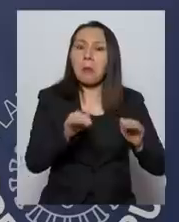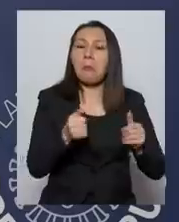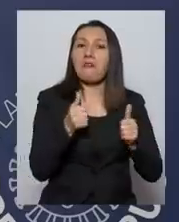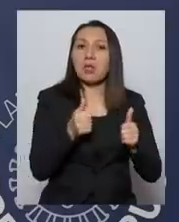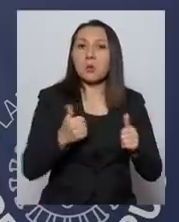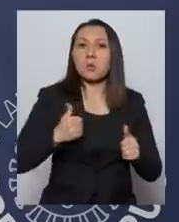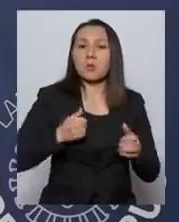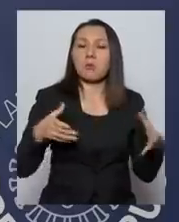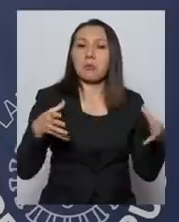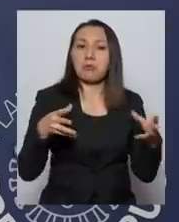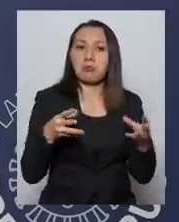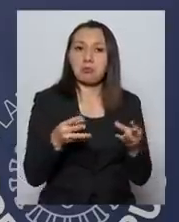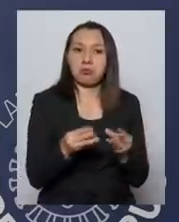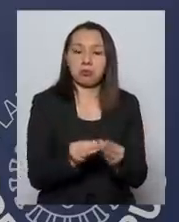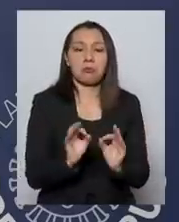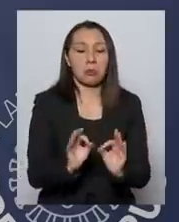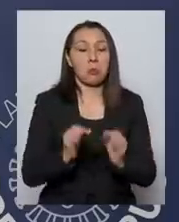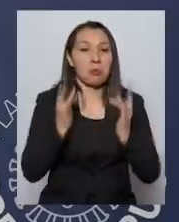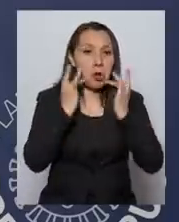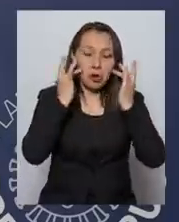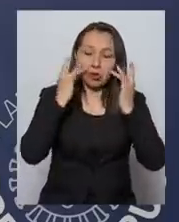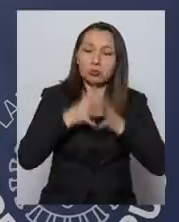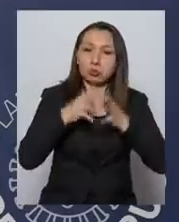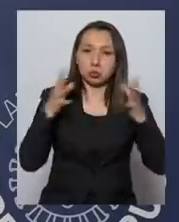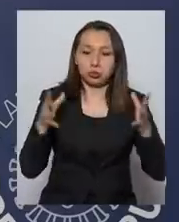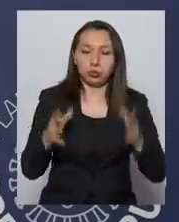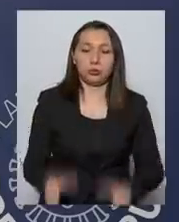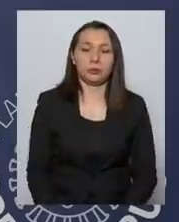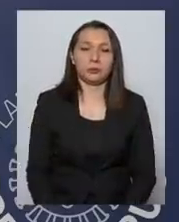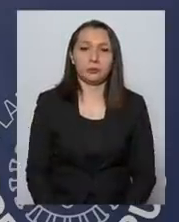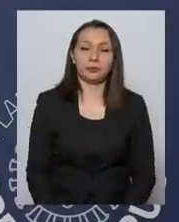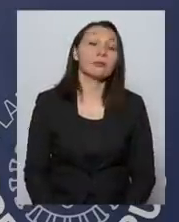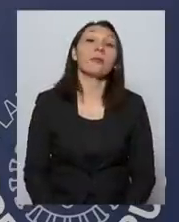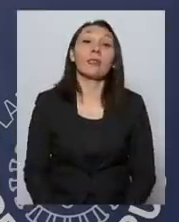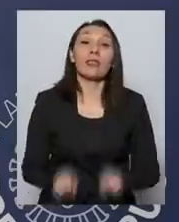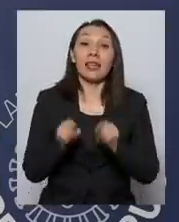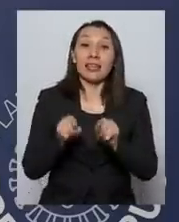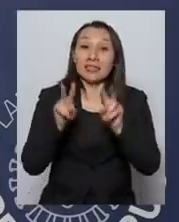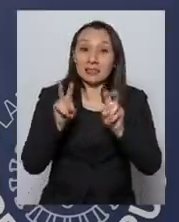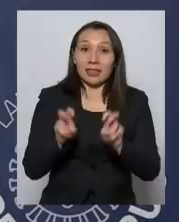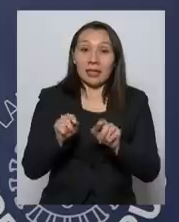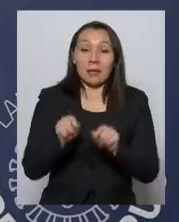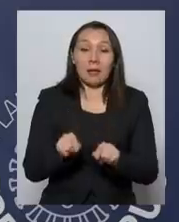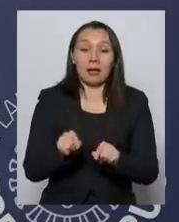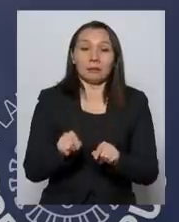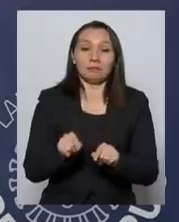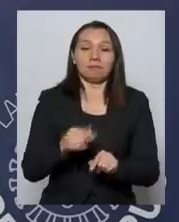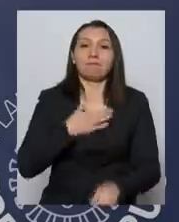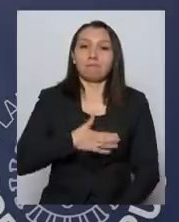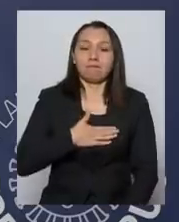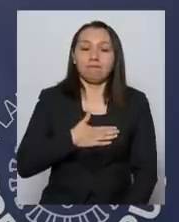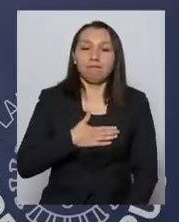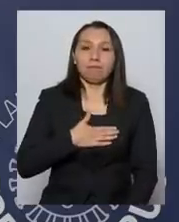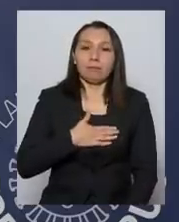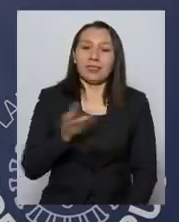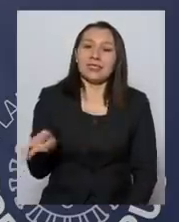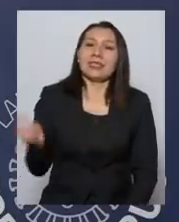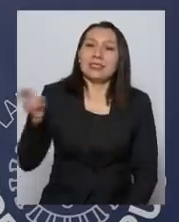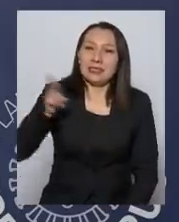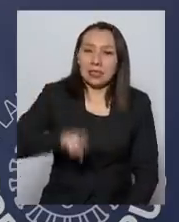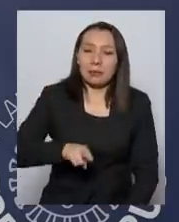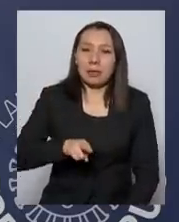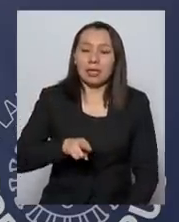lo que nos alegra enormemente. Y en ese sentido, quiero